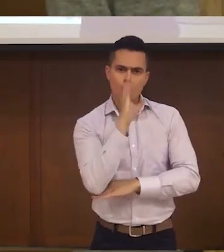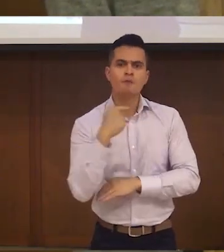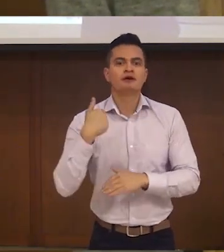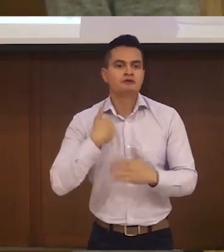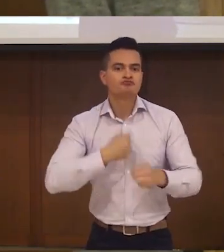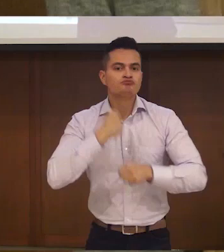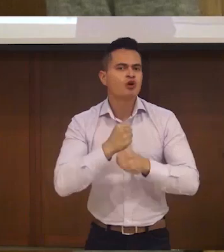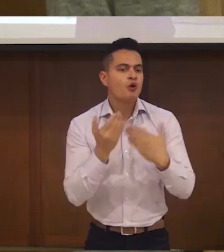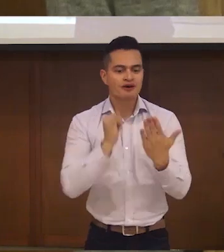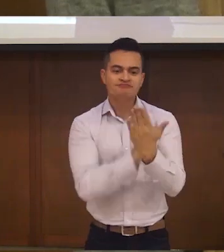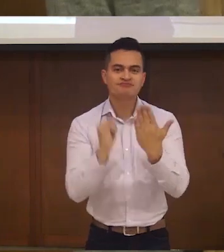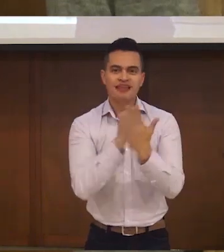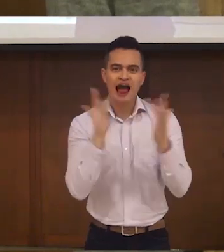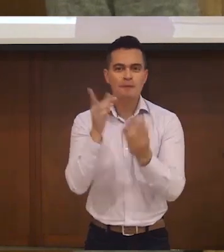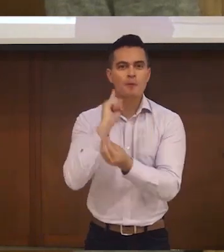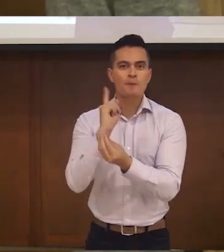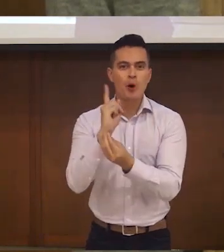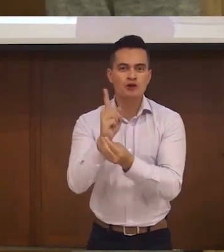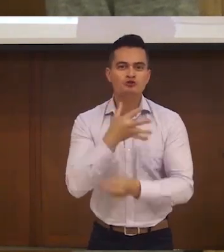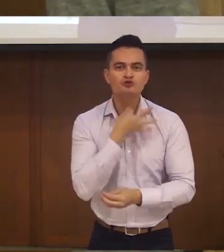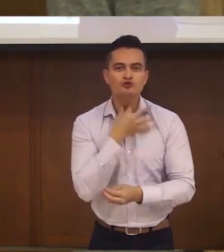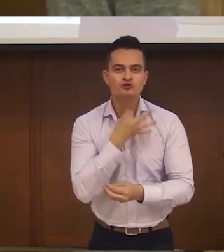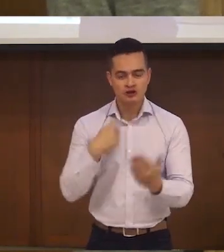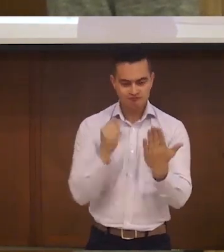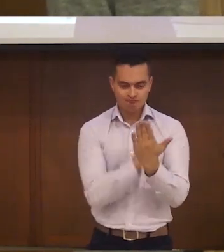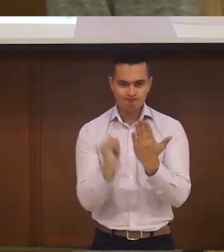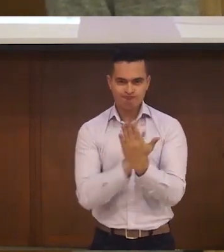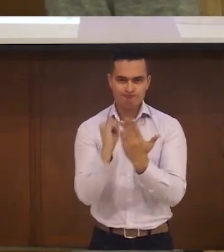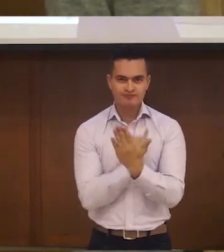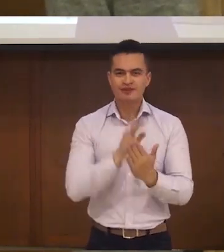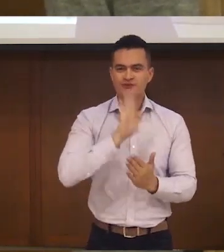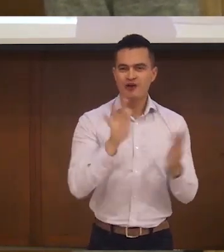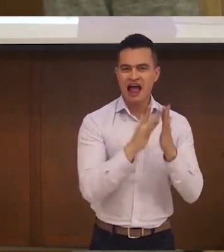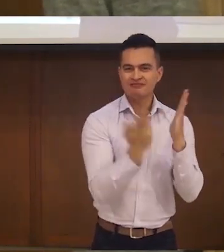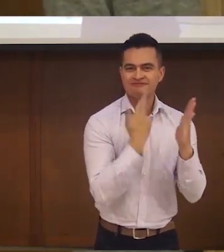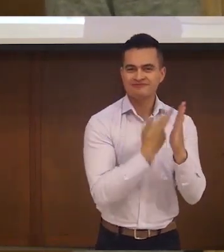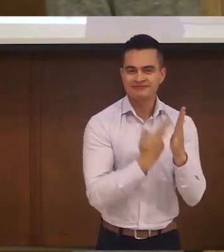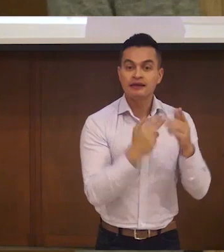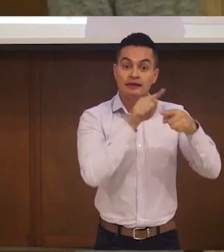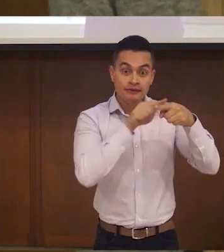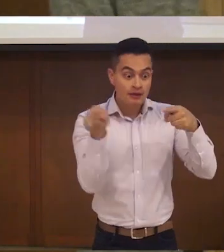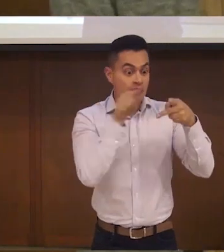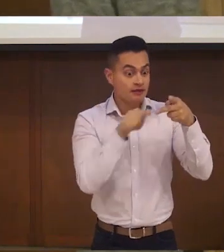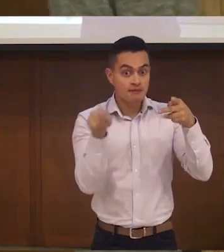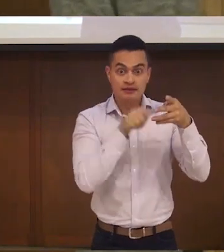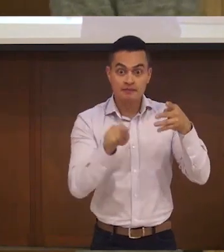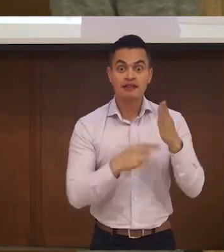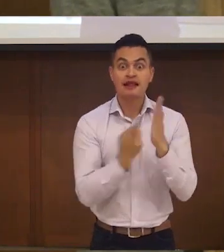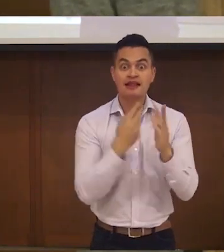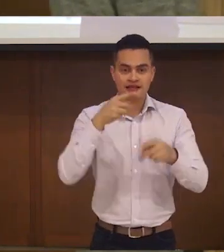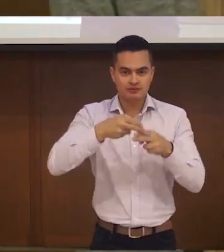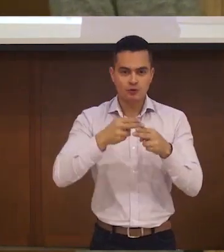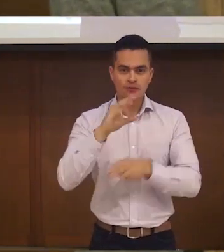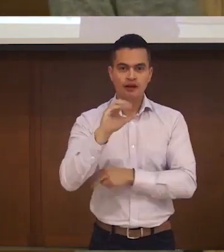Colombia durante muchos años, hacía 2 páginas de humor político en un semanario, o sea, todas las semanas, en